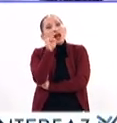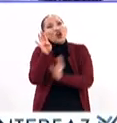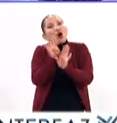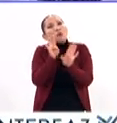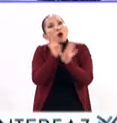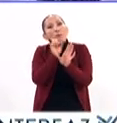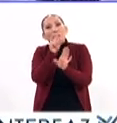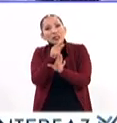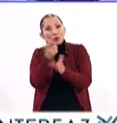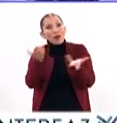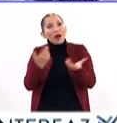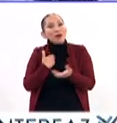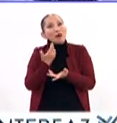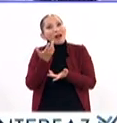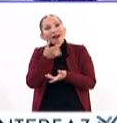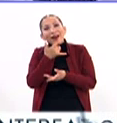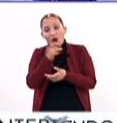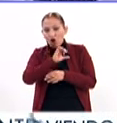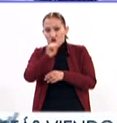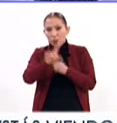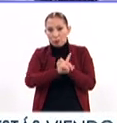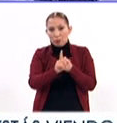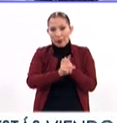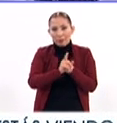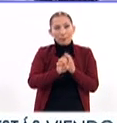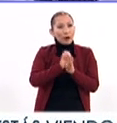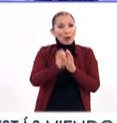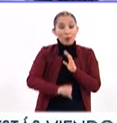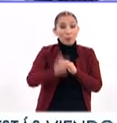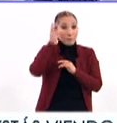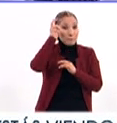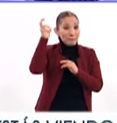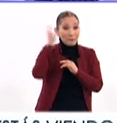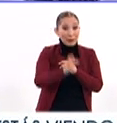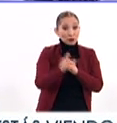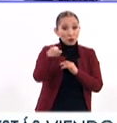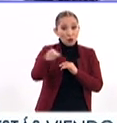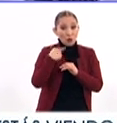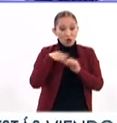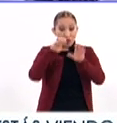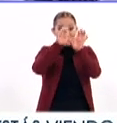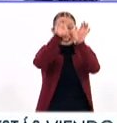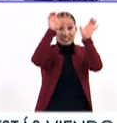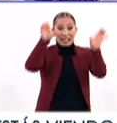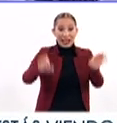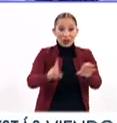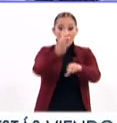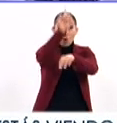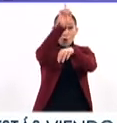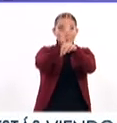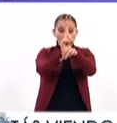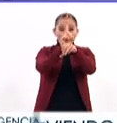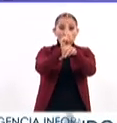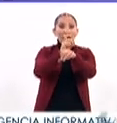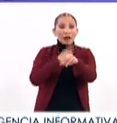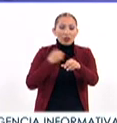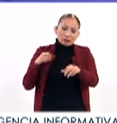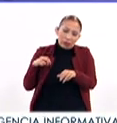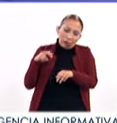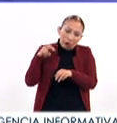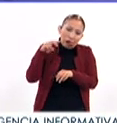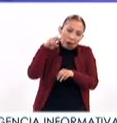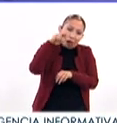ahí y ser parte de eso. Otro de los problemas que tenemos, por ejemplo, en Pachuca hicimos una en la punta de un cerro. Entonces tuvimos que